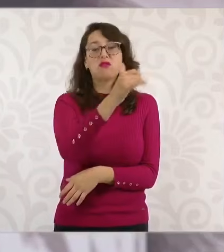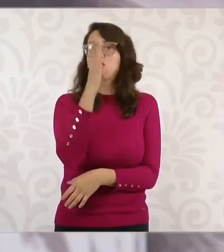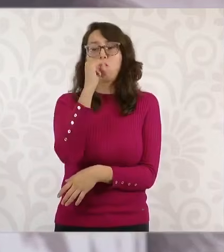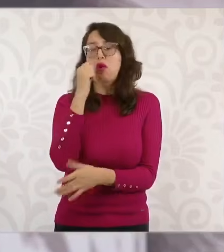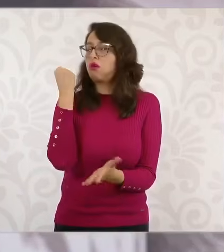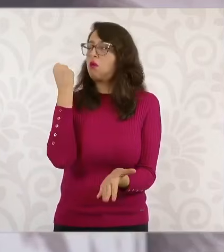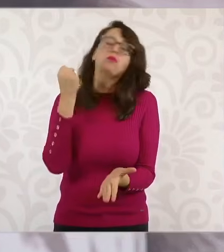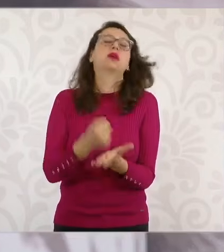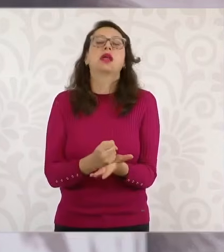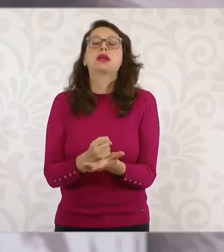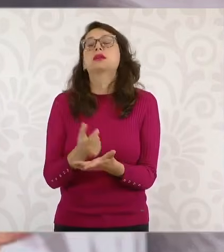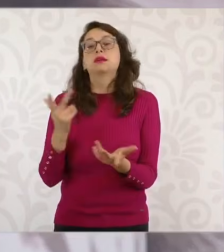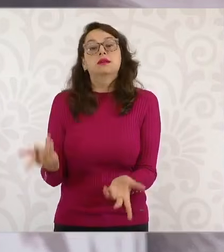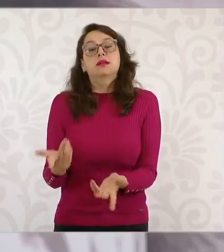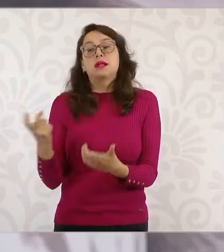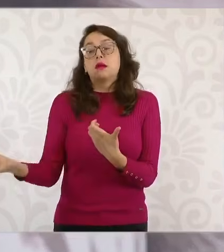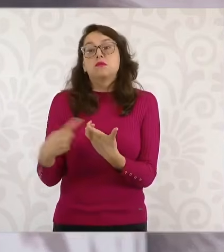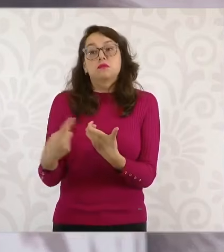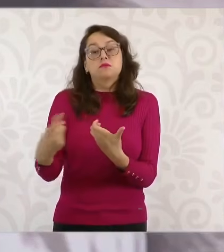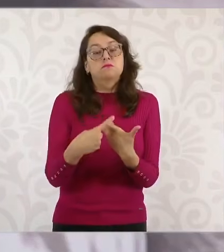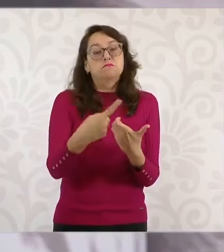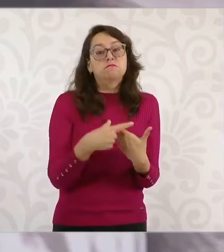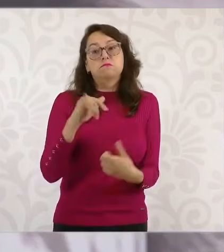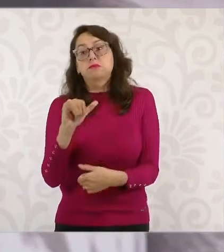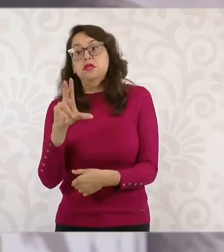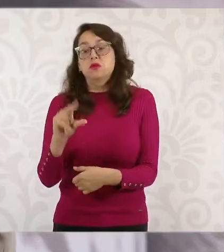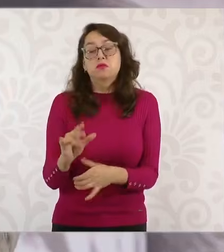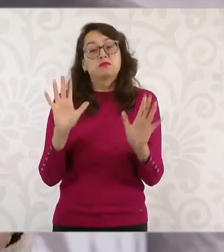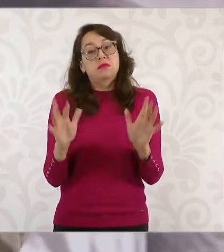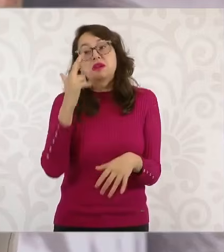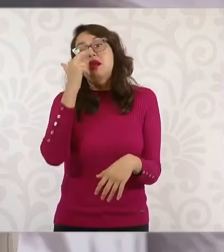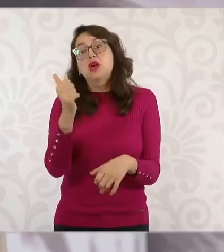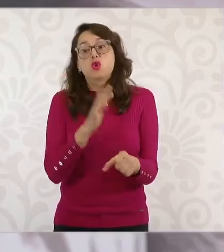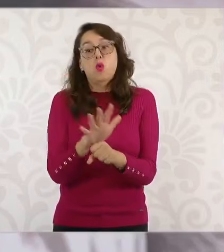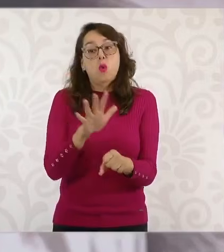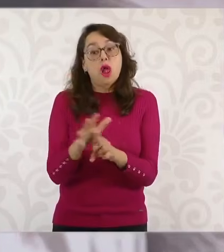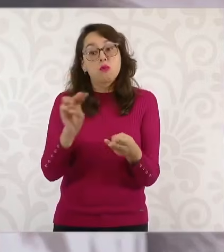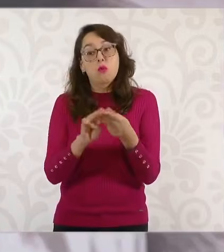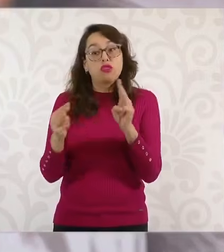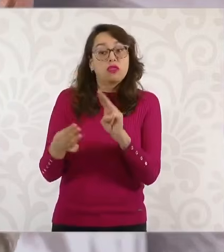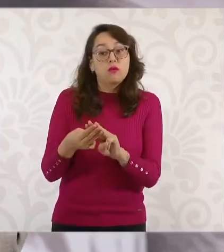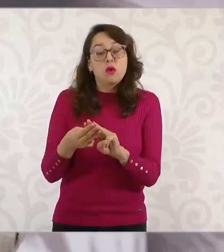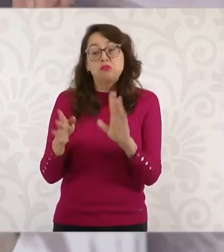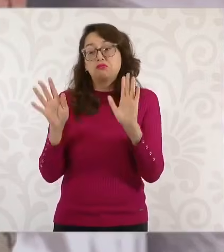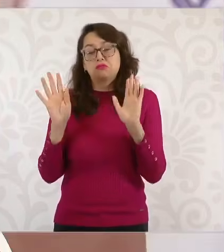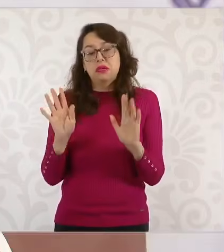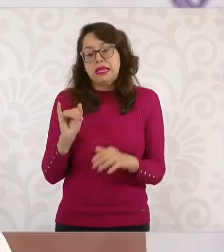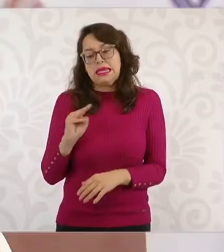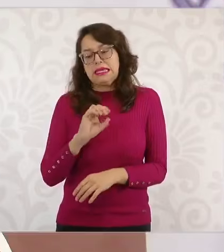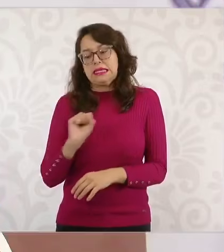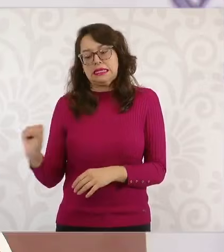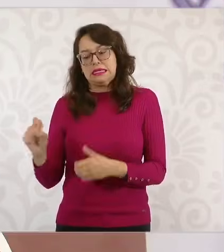Fiscal de cada estado. Entonces, las razones por las cuales el gobierno estatal no se ha adherido, no al IMSS, el IMSS existe